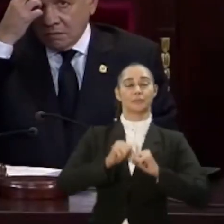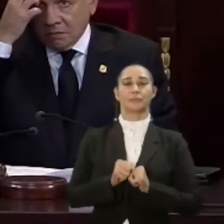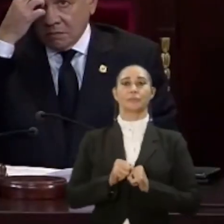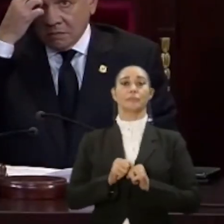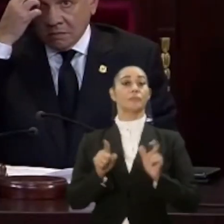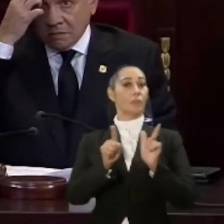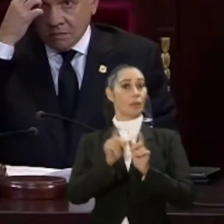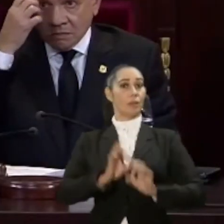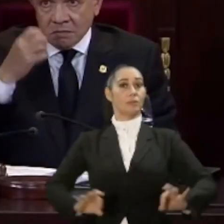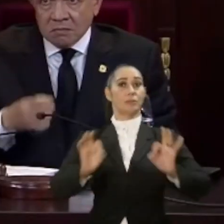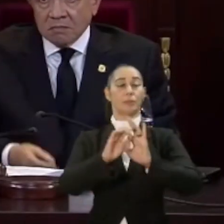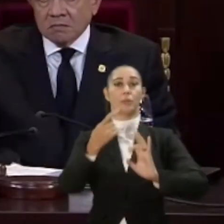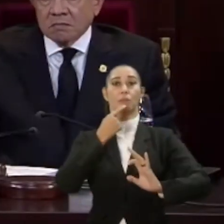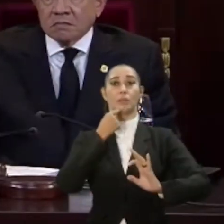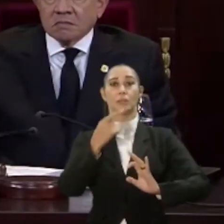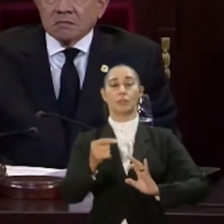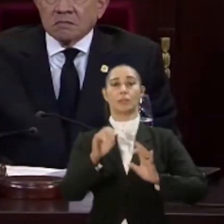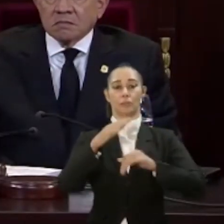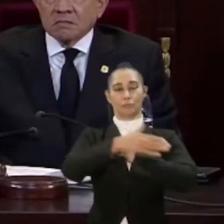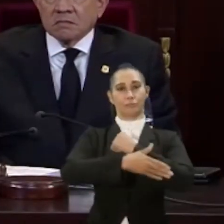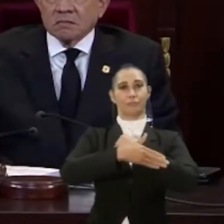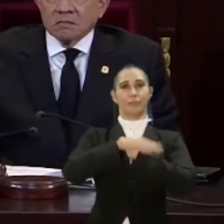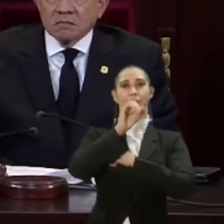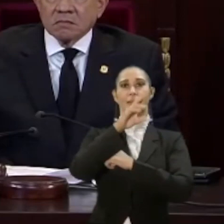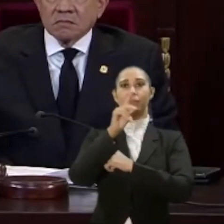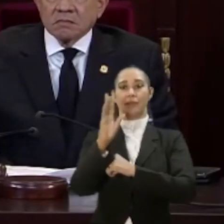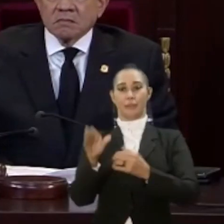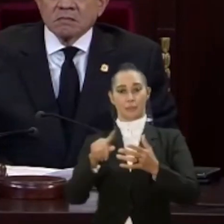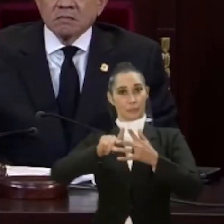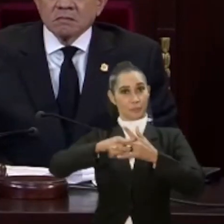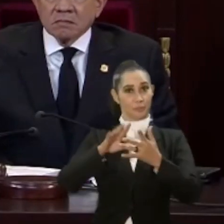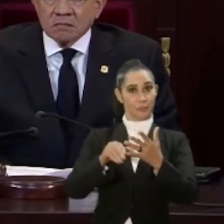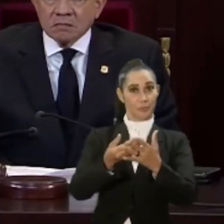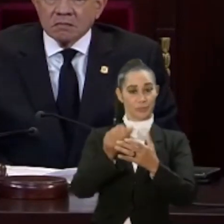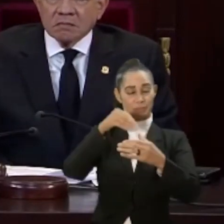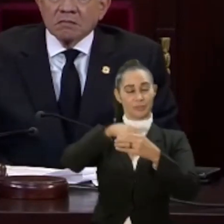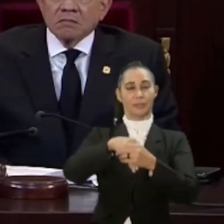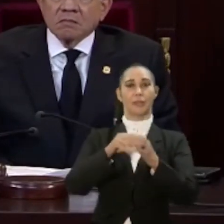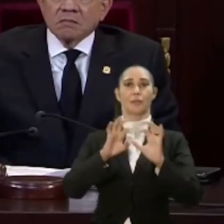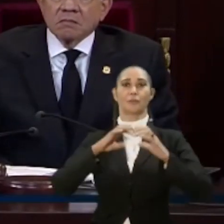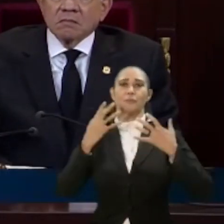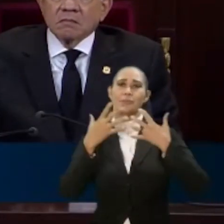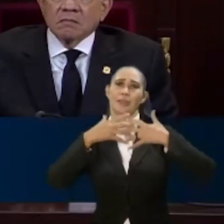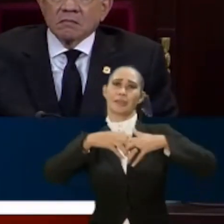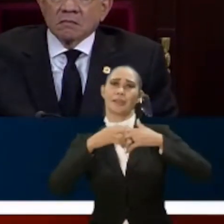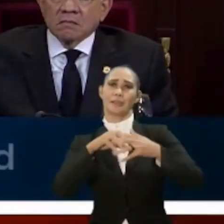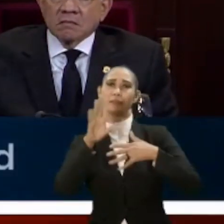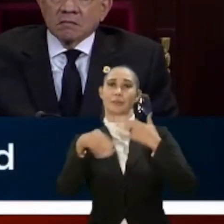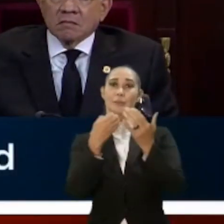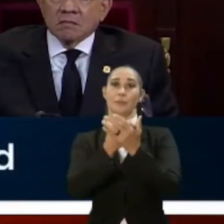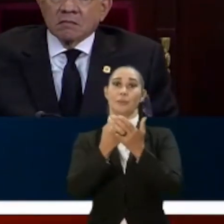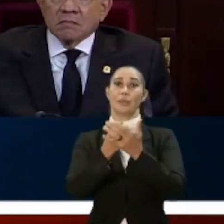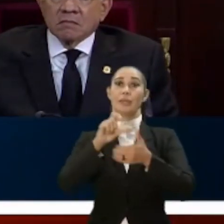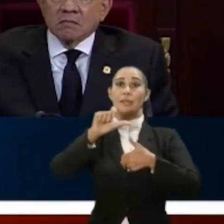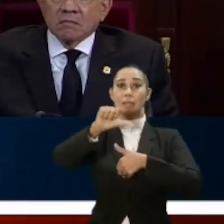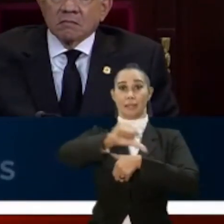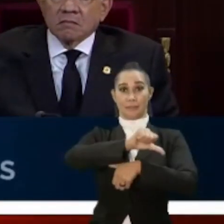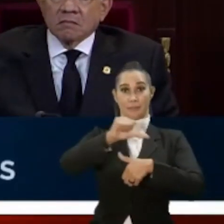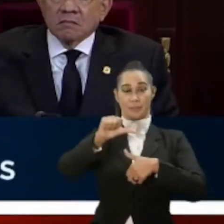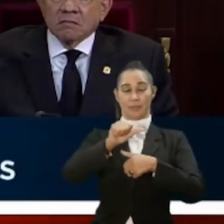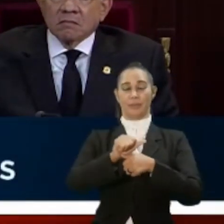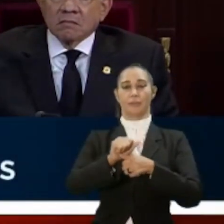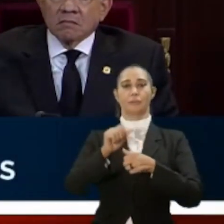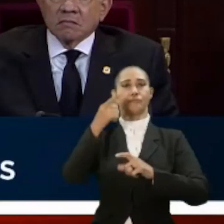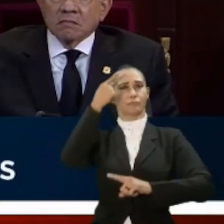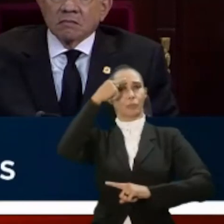Cabe destacar que los países del ADD también hemos entrado a formar parte de la Alianza por la Prosperidad Económica de las Américas, una iniciativa